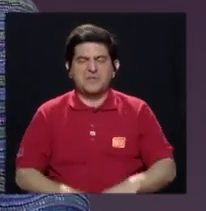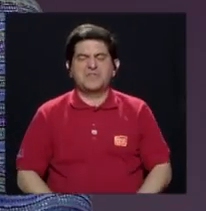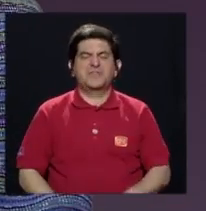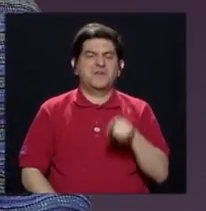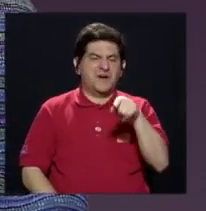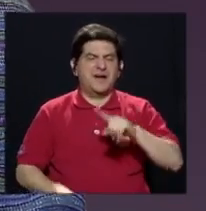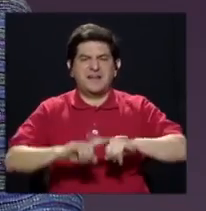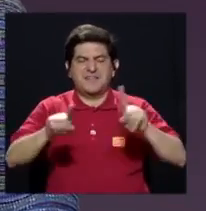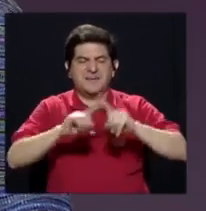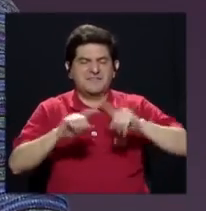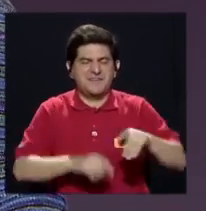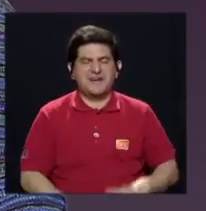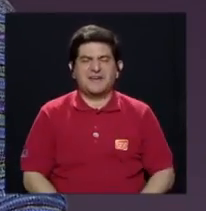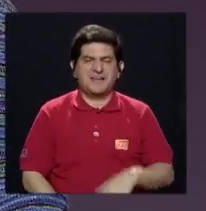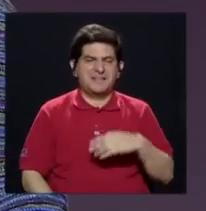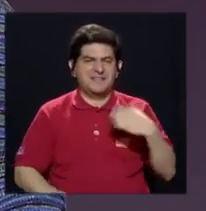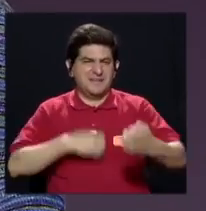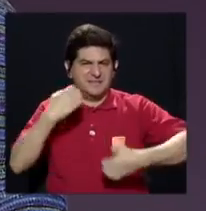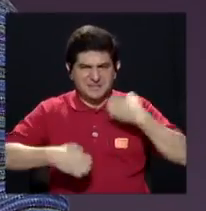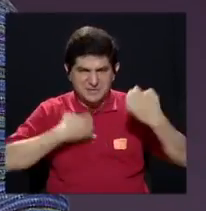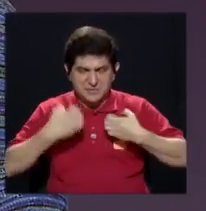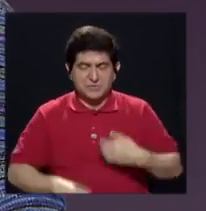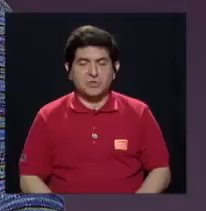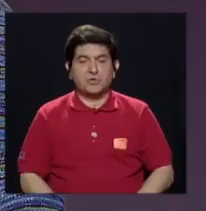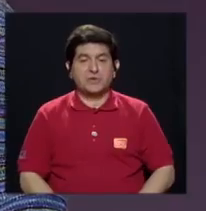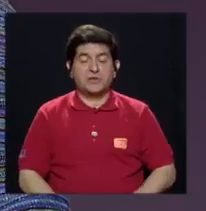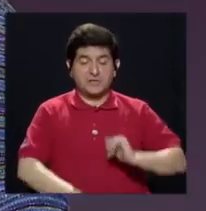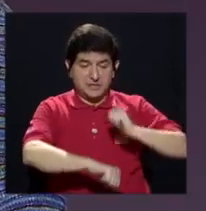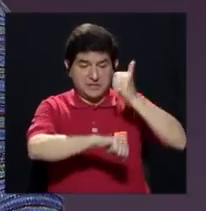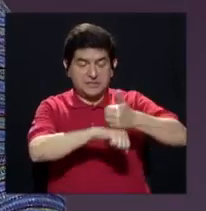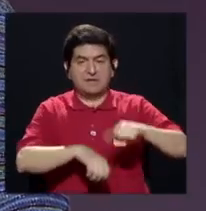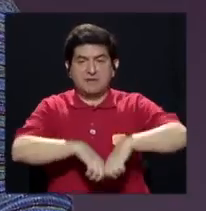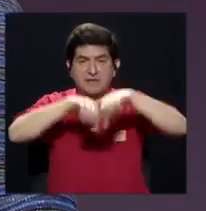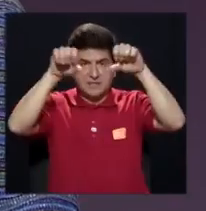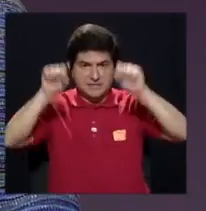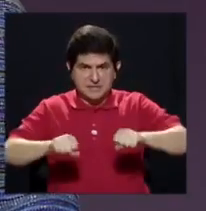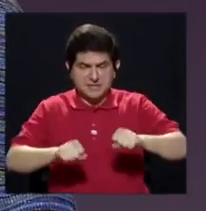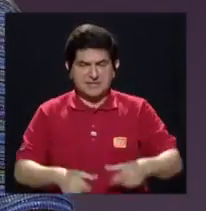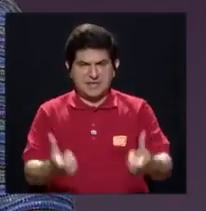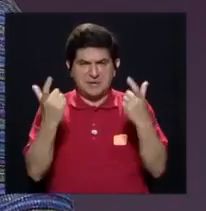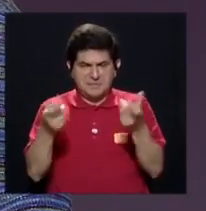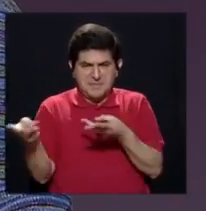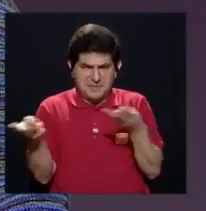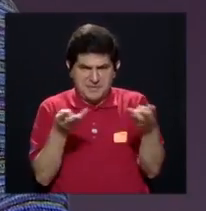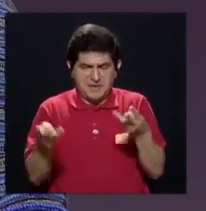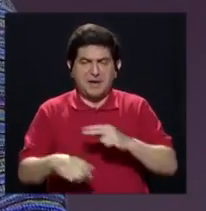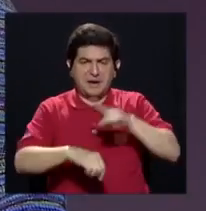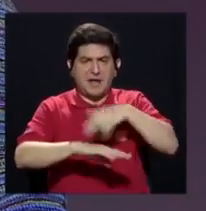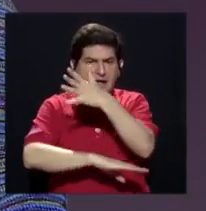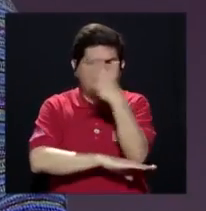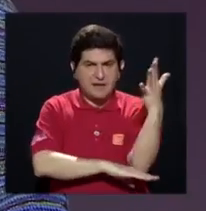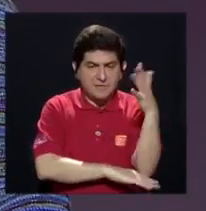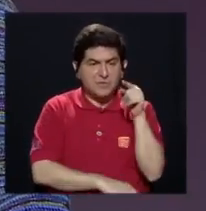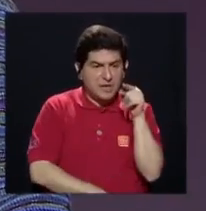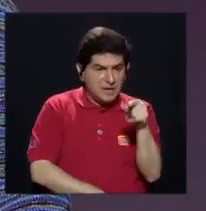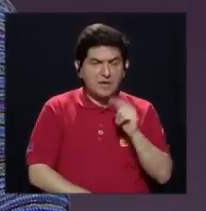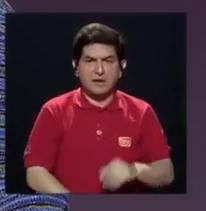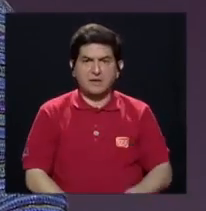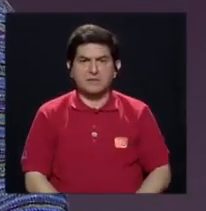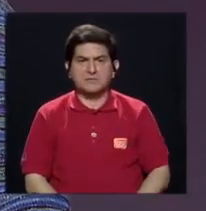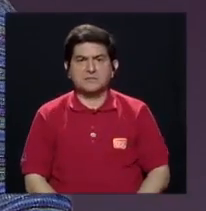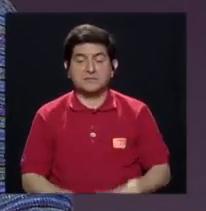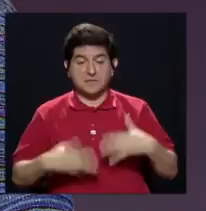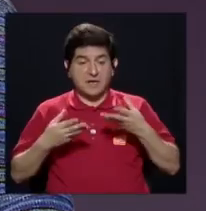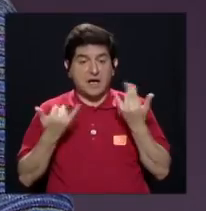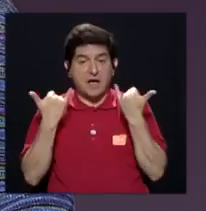de sanar con la naturaleza se impone un sistema capitalista mercantiliza la naturaleza y hoy resulta que la salud